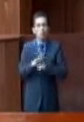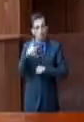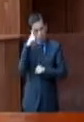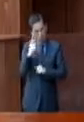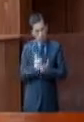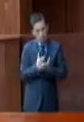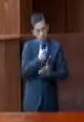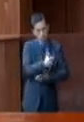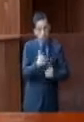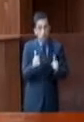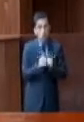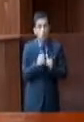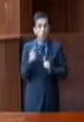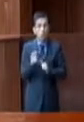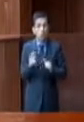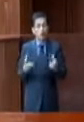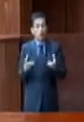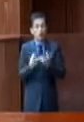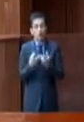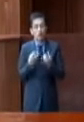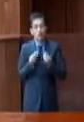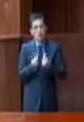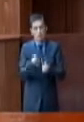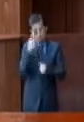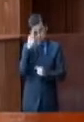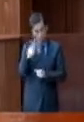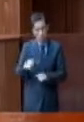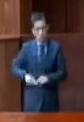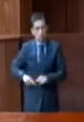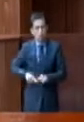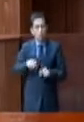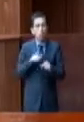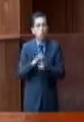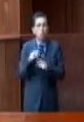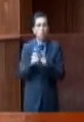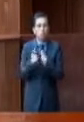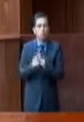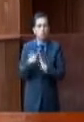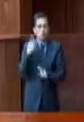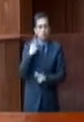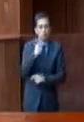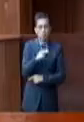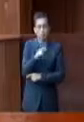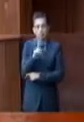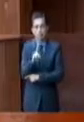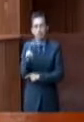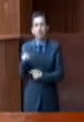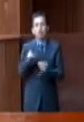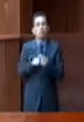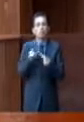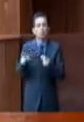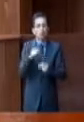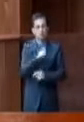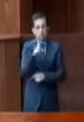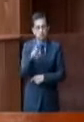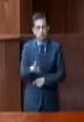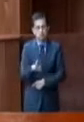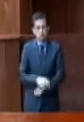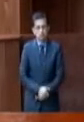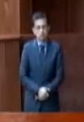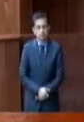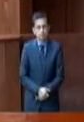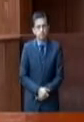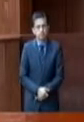público por gastos ordinarios que corresponde al partido de la revolución democrática en el estado de quintana roo en este